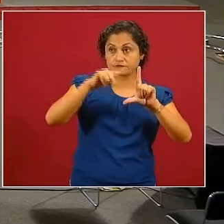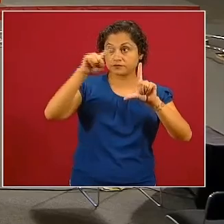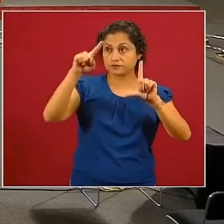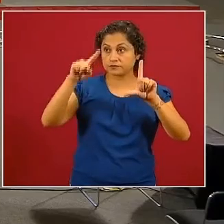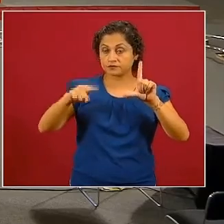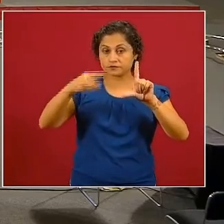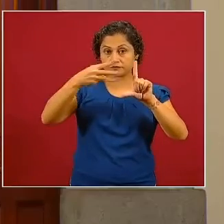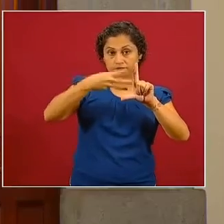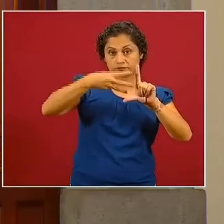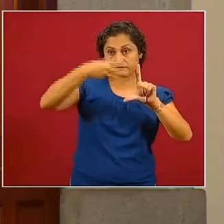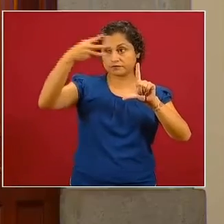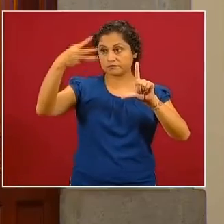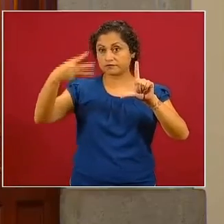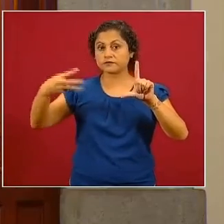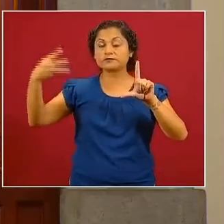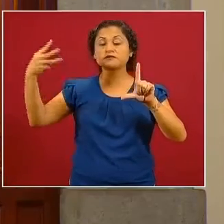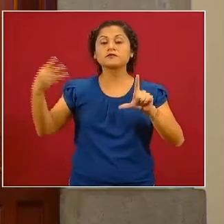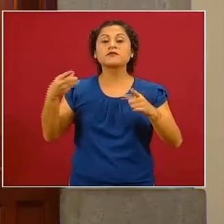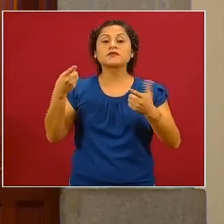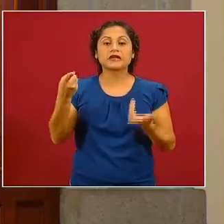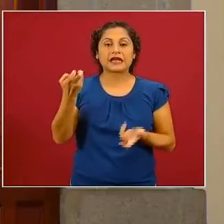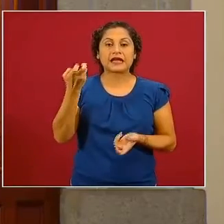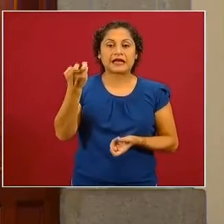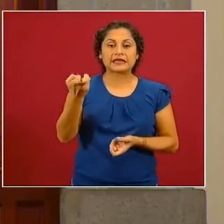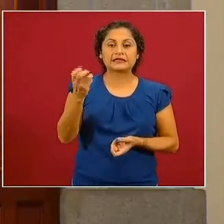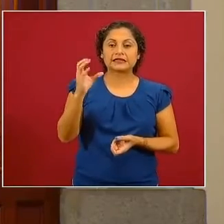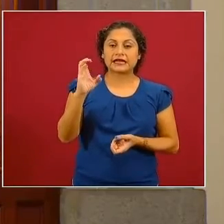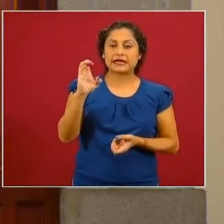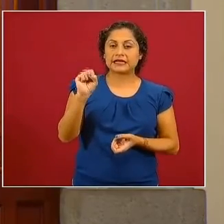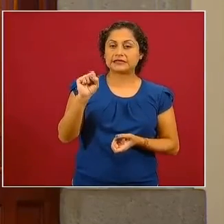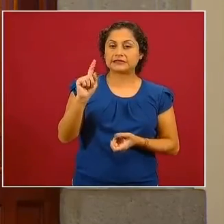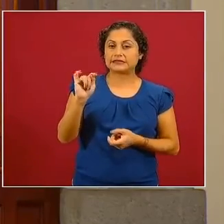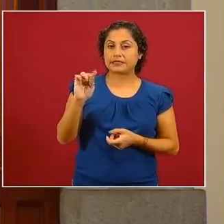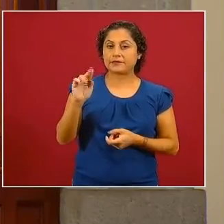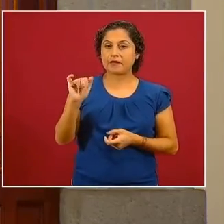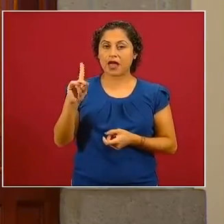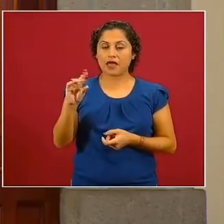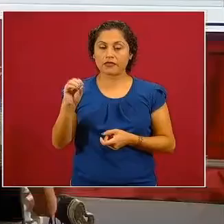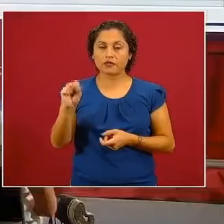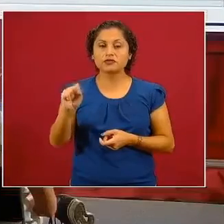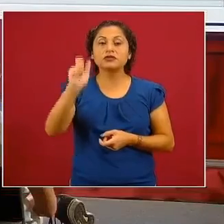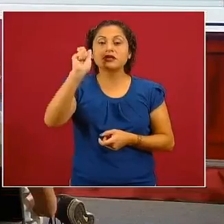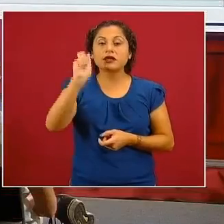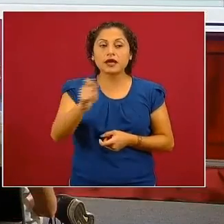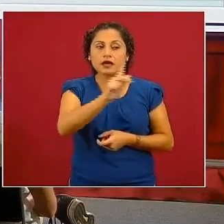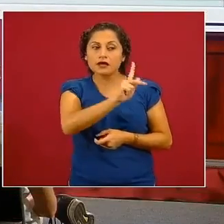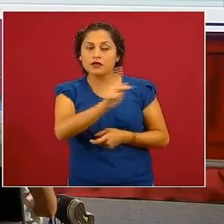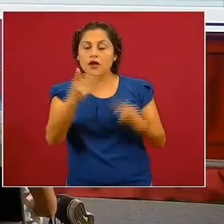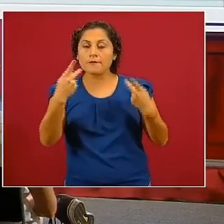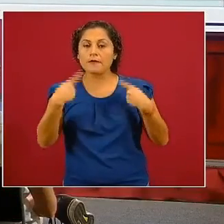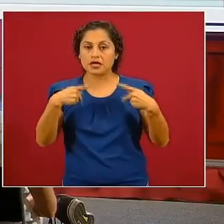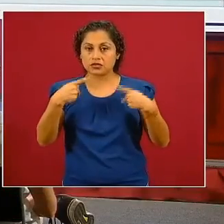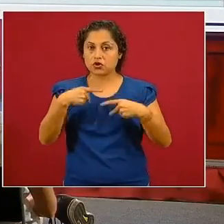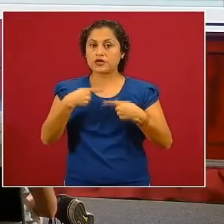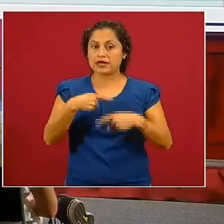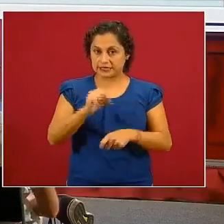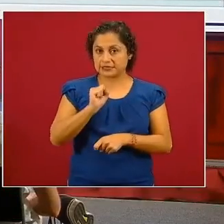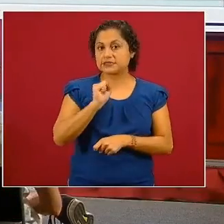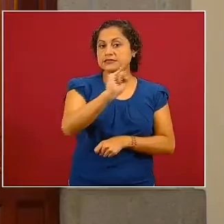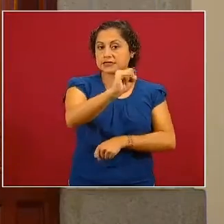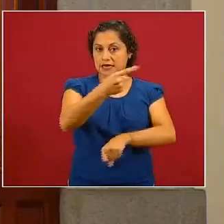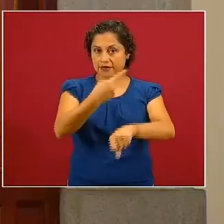de casos estimados, recordando que les decimos estimados a todos los casos confirmados, a los cuales además les